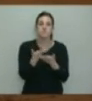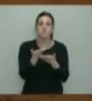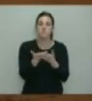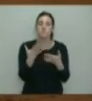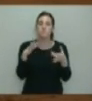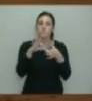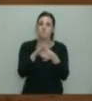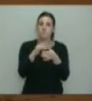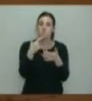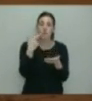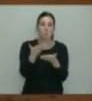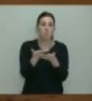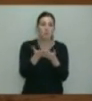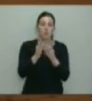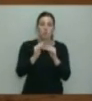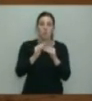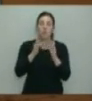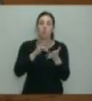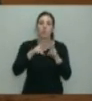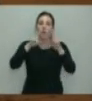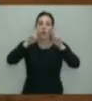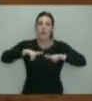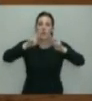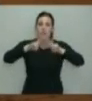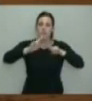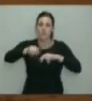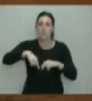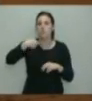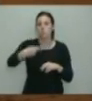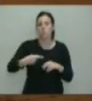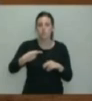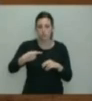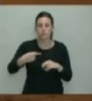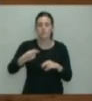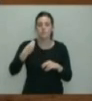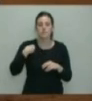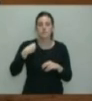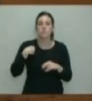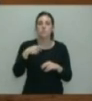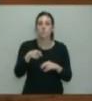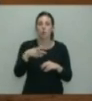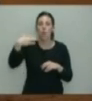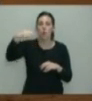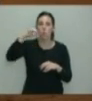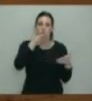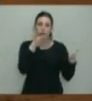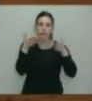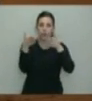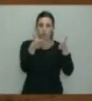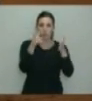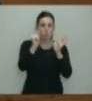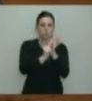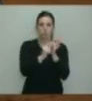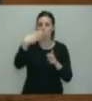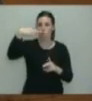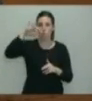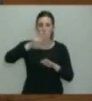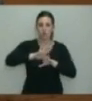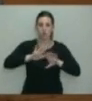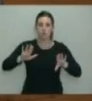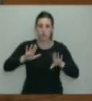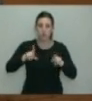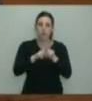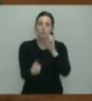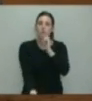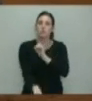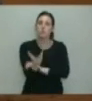concreta su petición, después del análisis que efectúa, evidentemente, en un único sentido, en un único punto: el